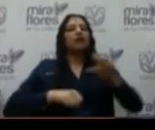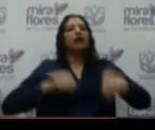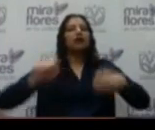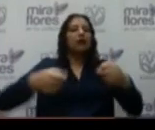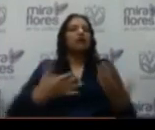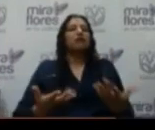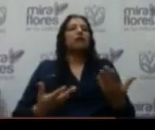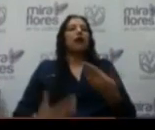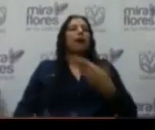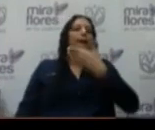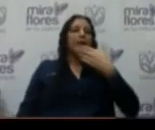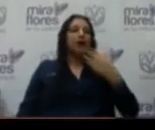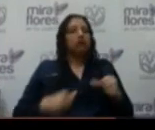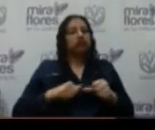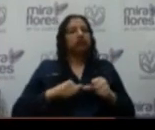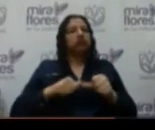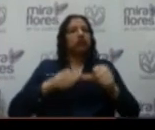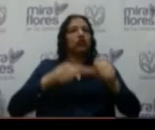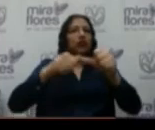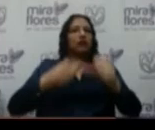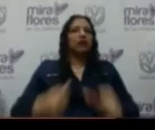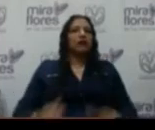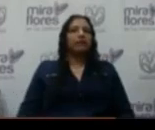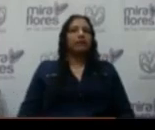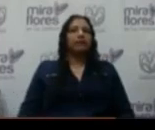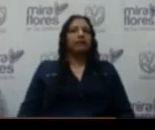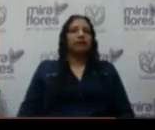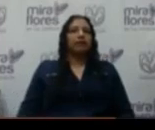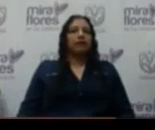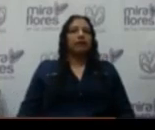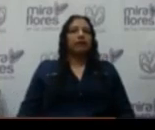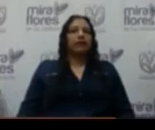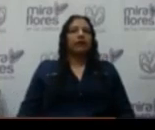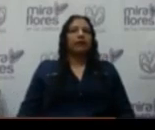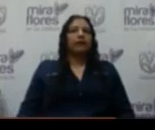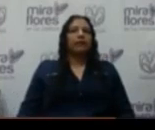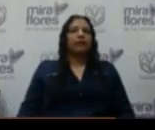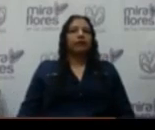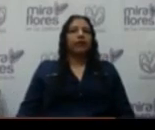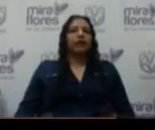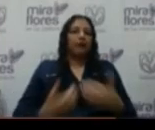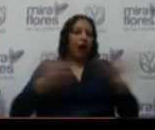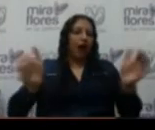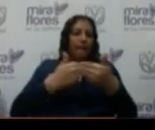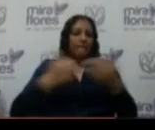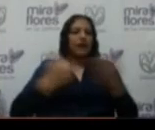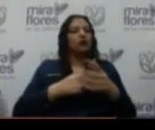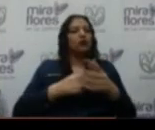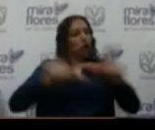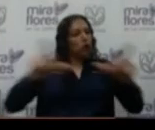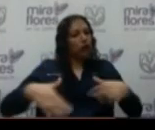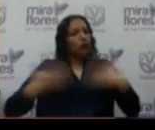cada vez más sostenibles, además de seguir ampliando nuestra red de ciclovías.